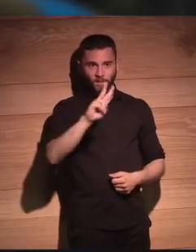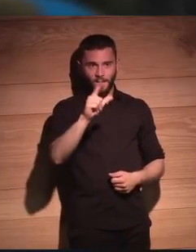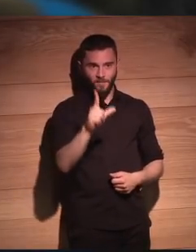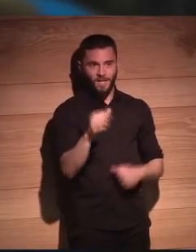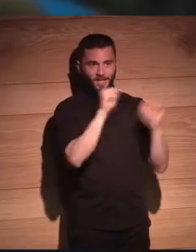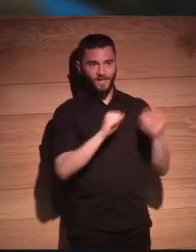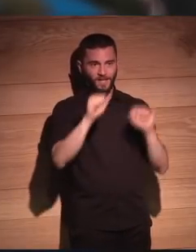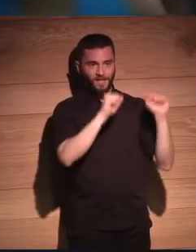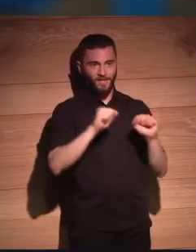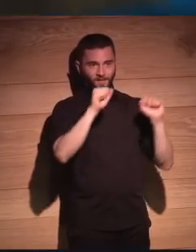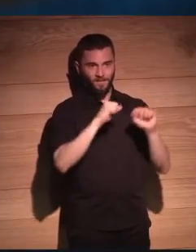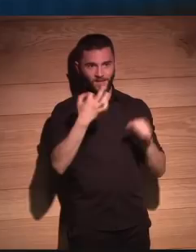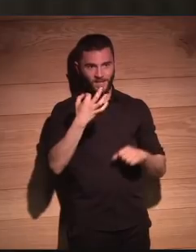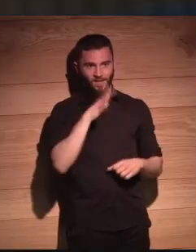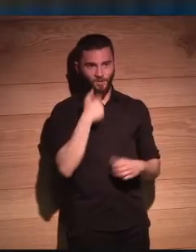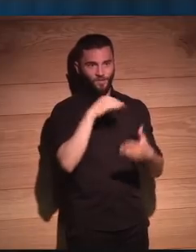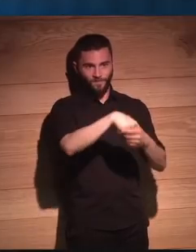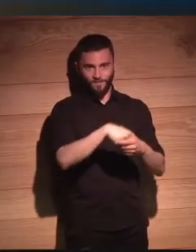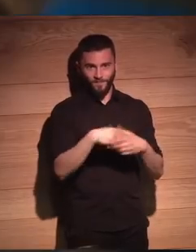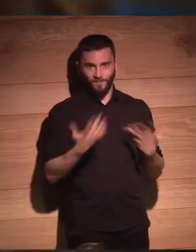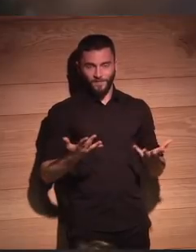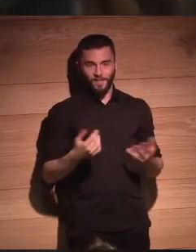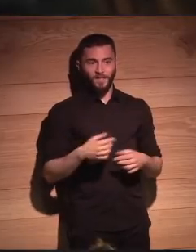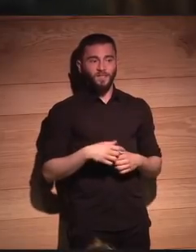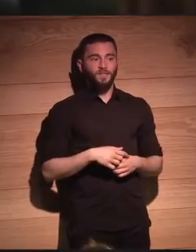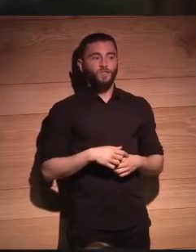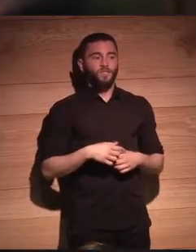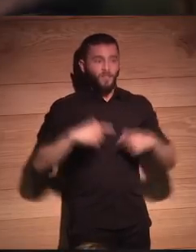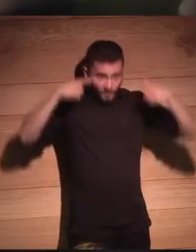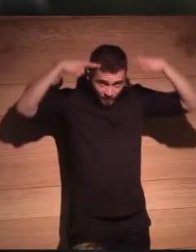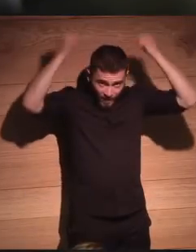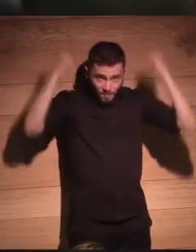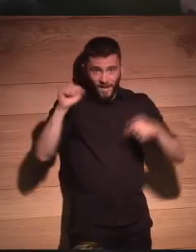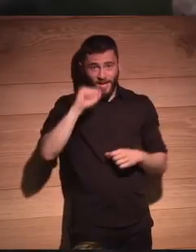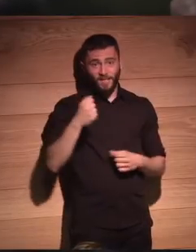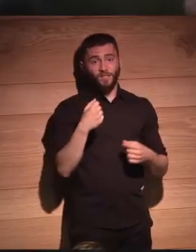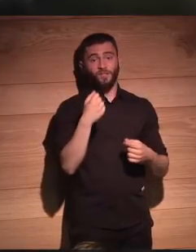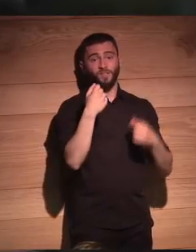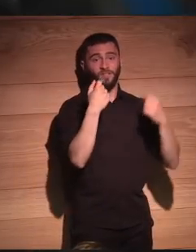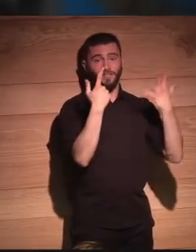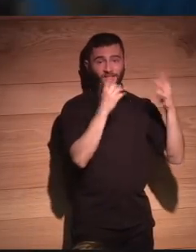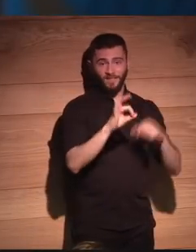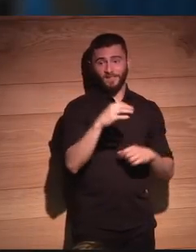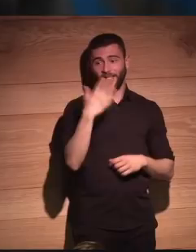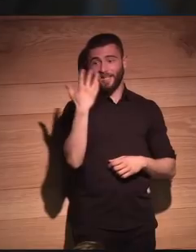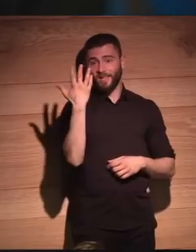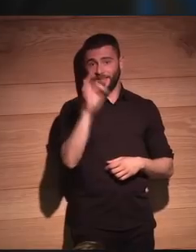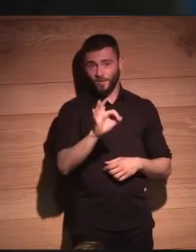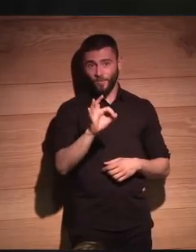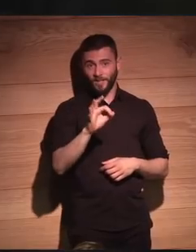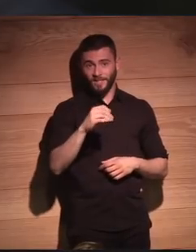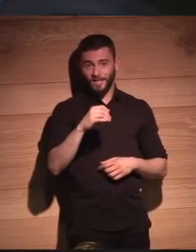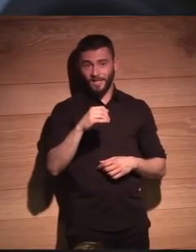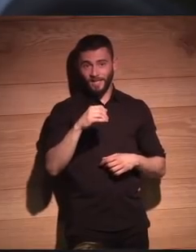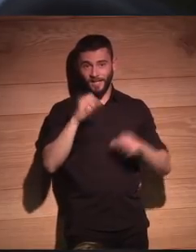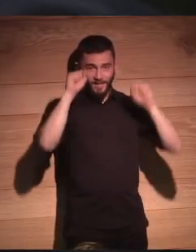porque como de ellos. Entonces, Batman en los 60, en los 50, se dedicaba a ser secuestrado por